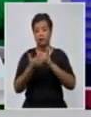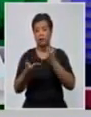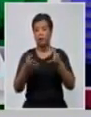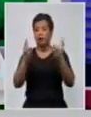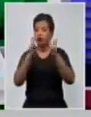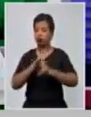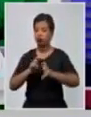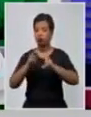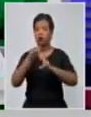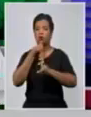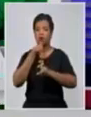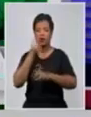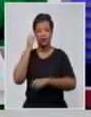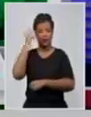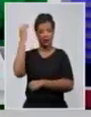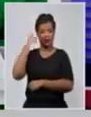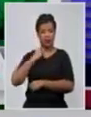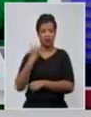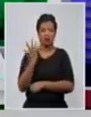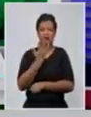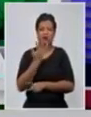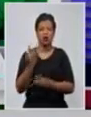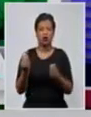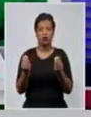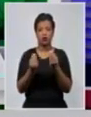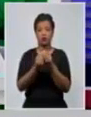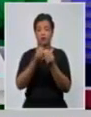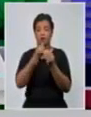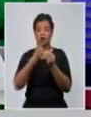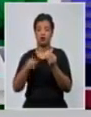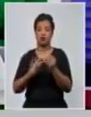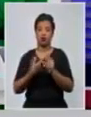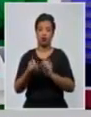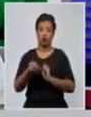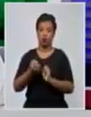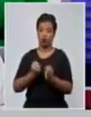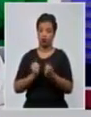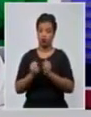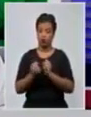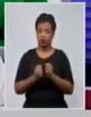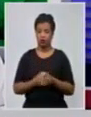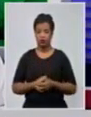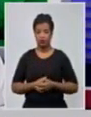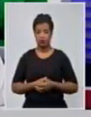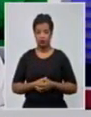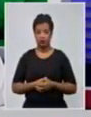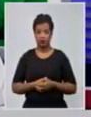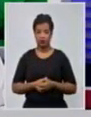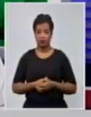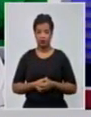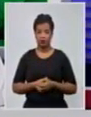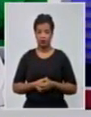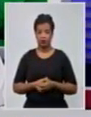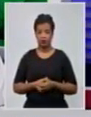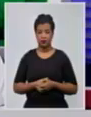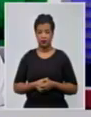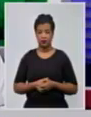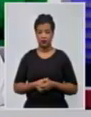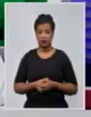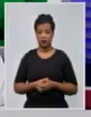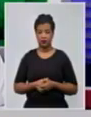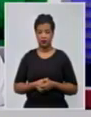se logra identificar y hacer las acciones de control en todos los lugares donde hay riesgo de haber